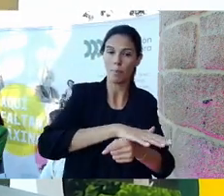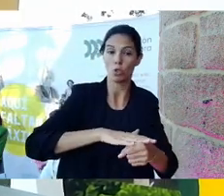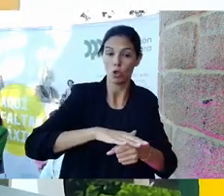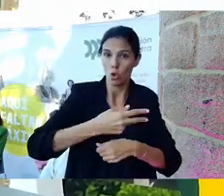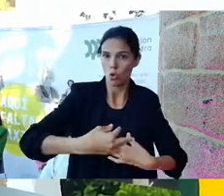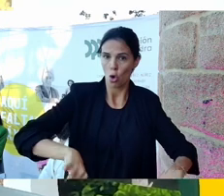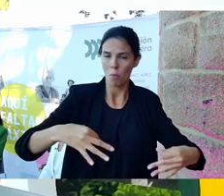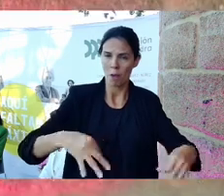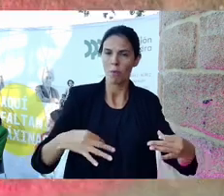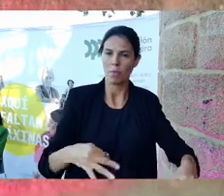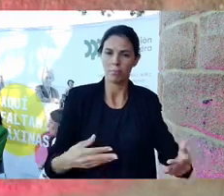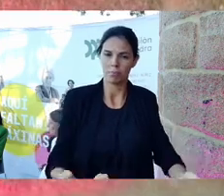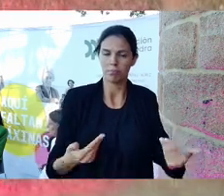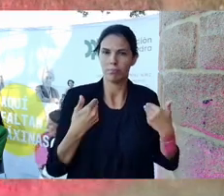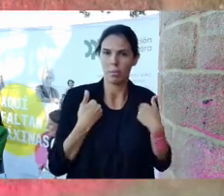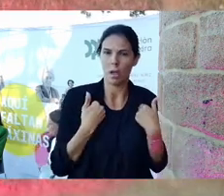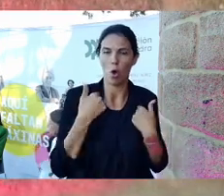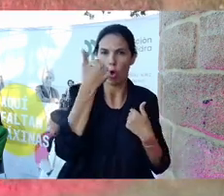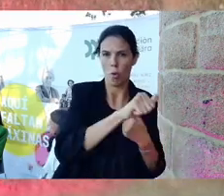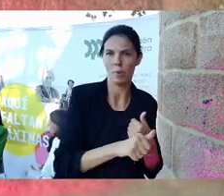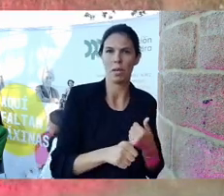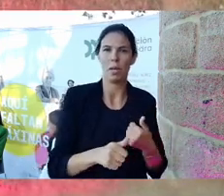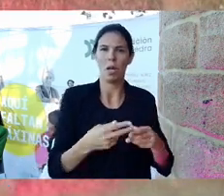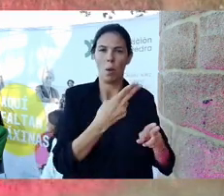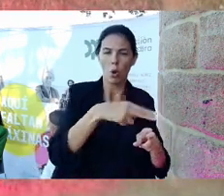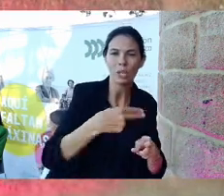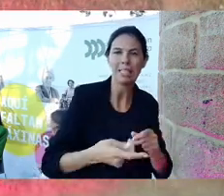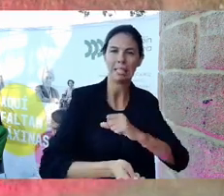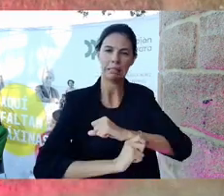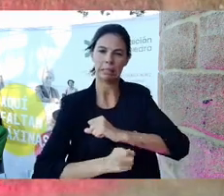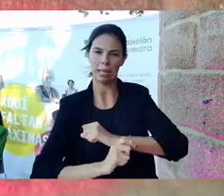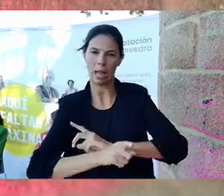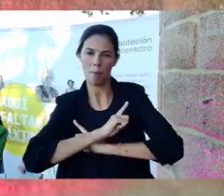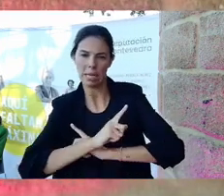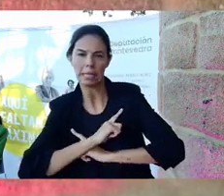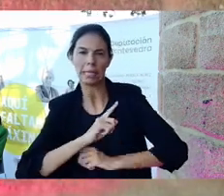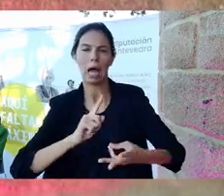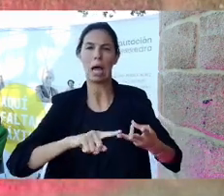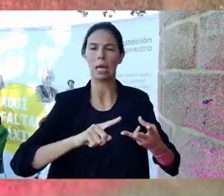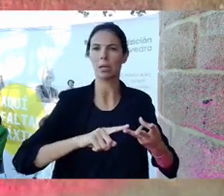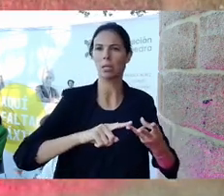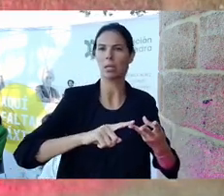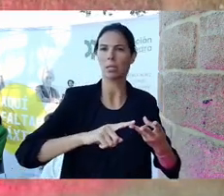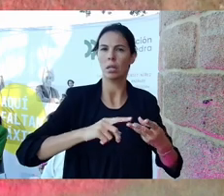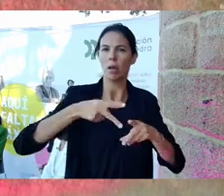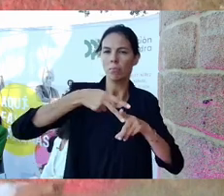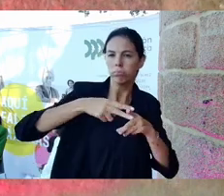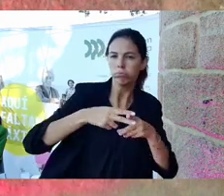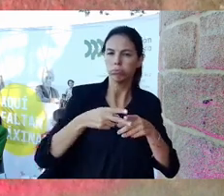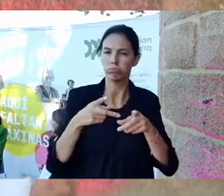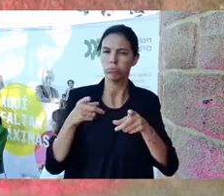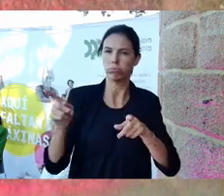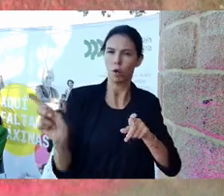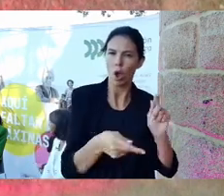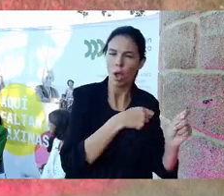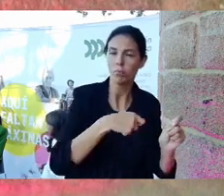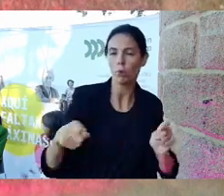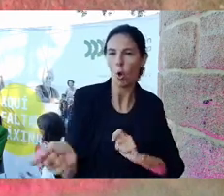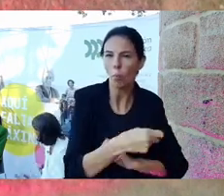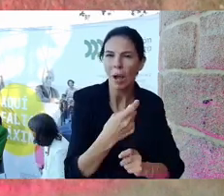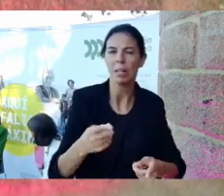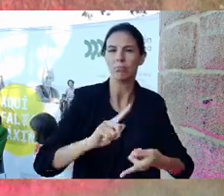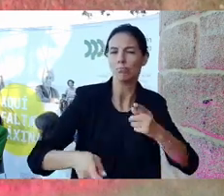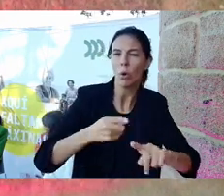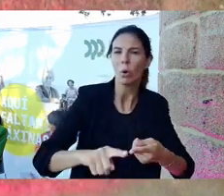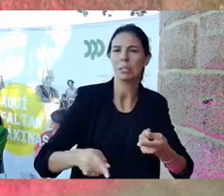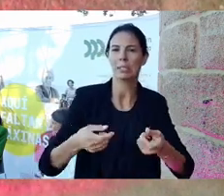artes que generalmente estaban reservados a los varones. La política, la estrategia militar, rudimentos de combate,